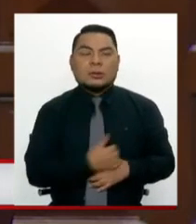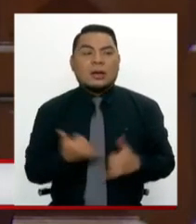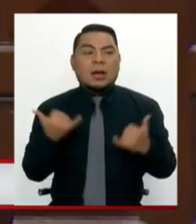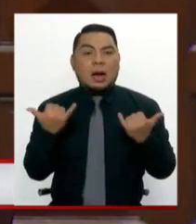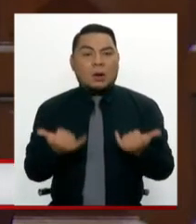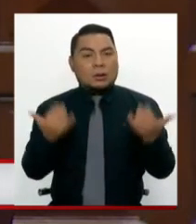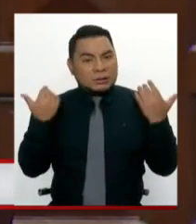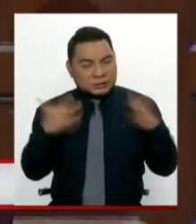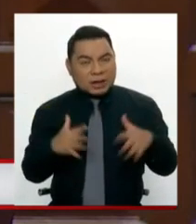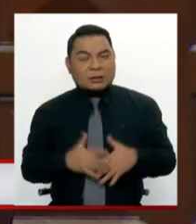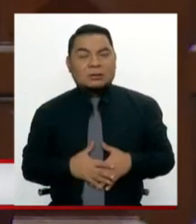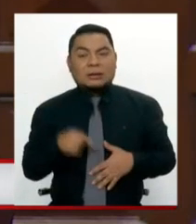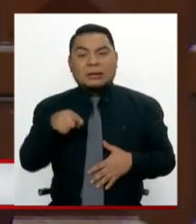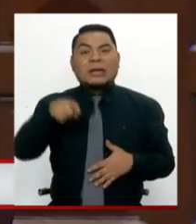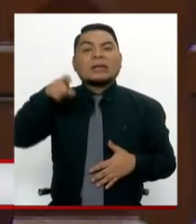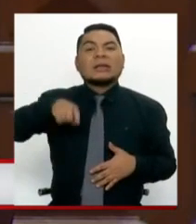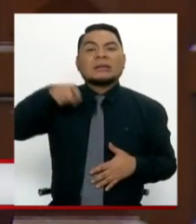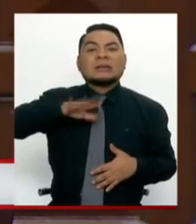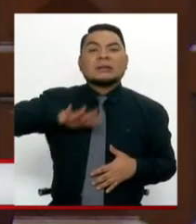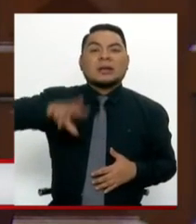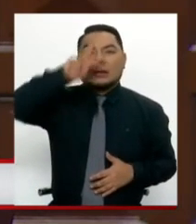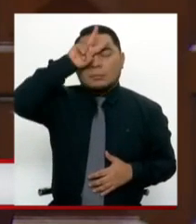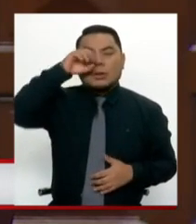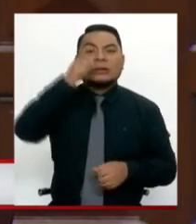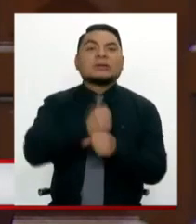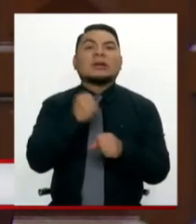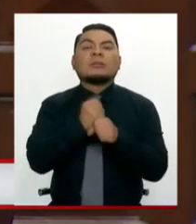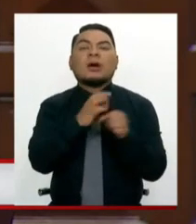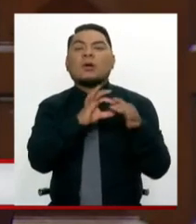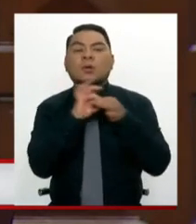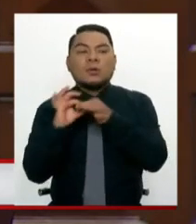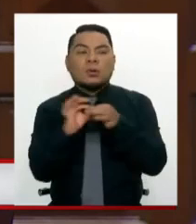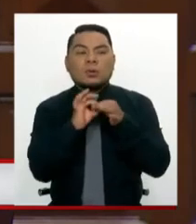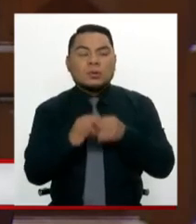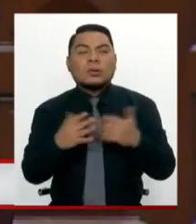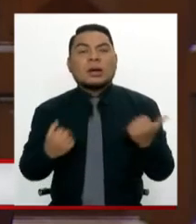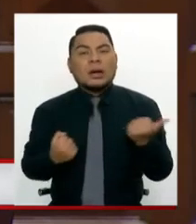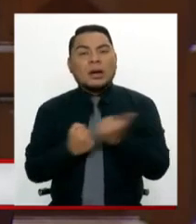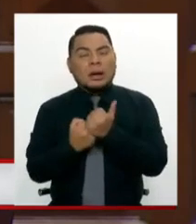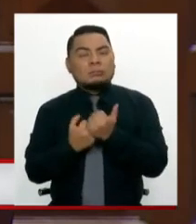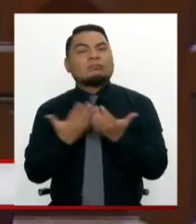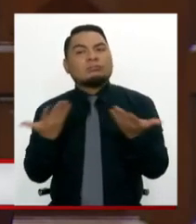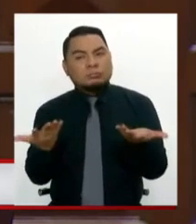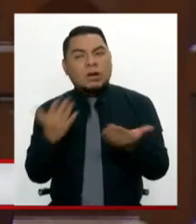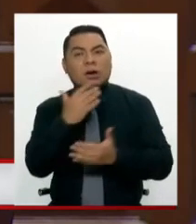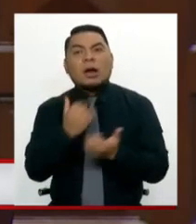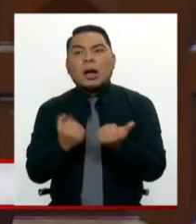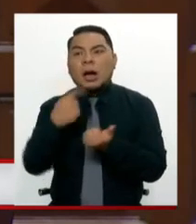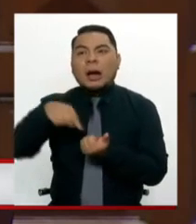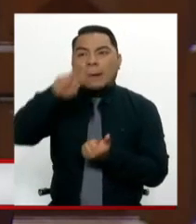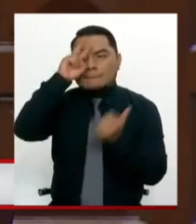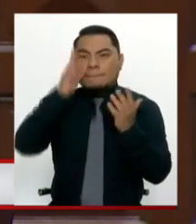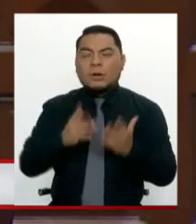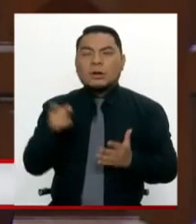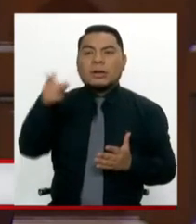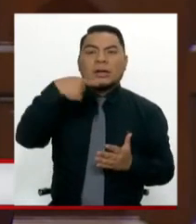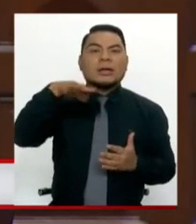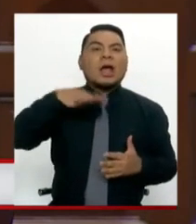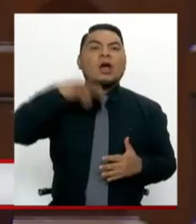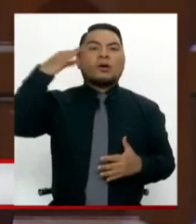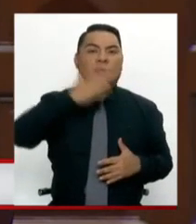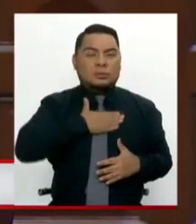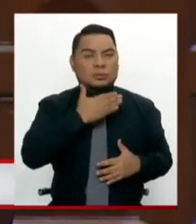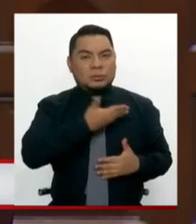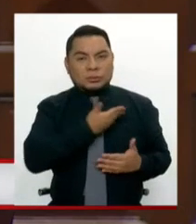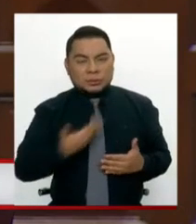lo demanda el Perú, de trabajar juntos a favor de las peruanas y peruanos que nos han elegido,